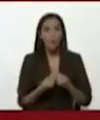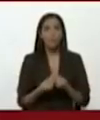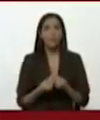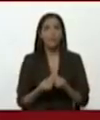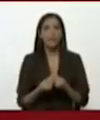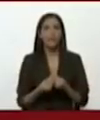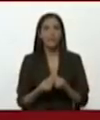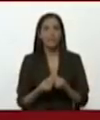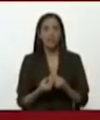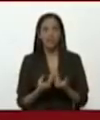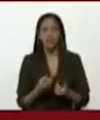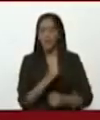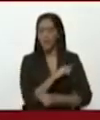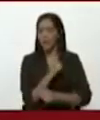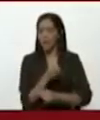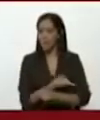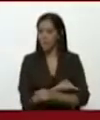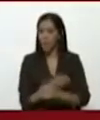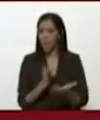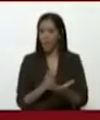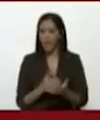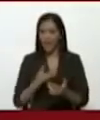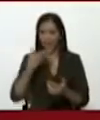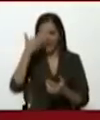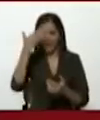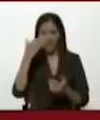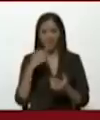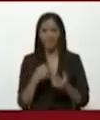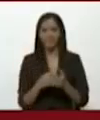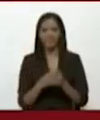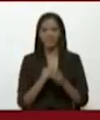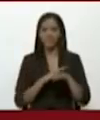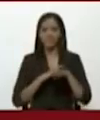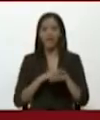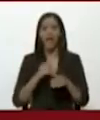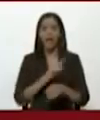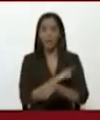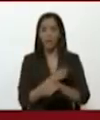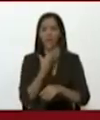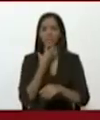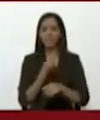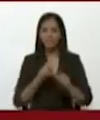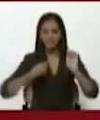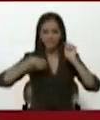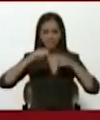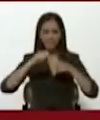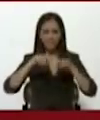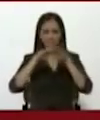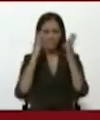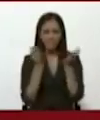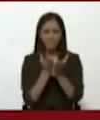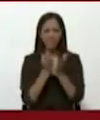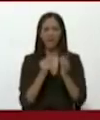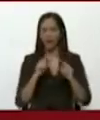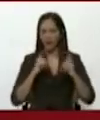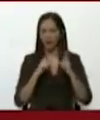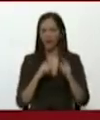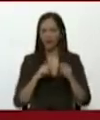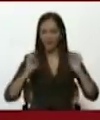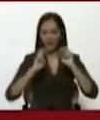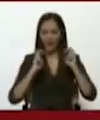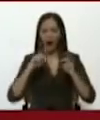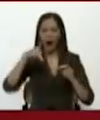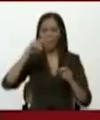poder sionista, han vendido al mundo. Entonces, el tema aquí, señora Patricia Poleo,